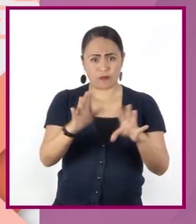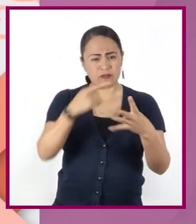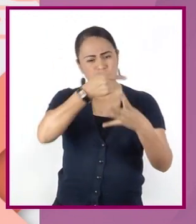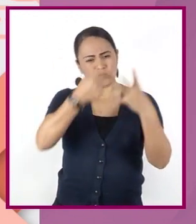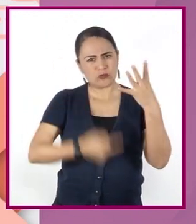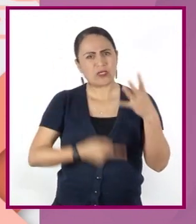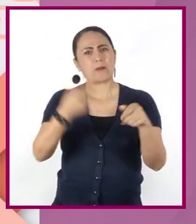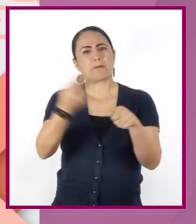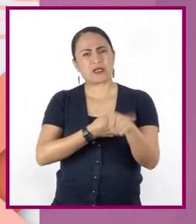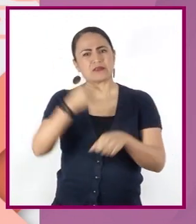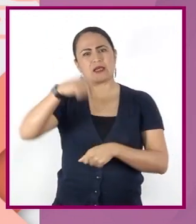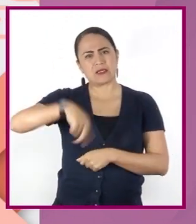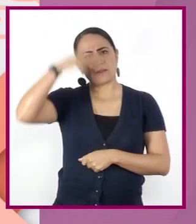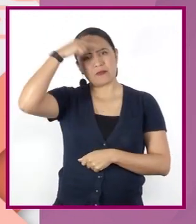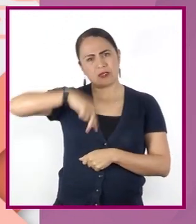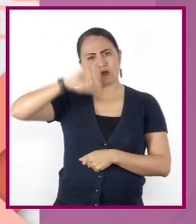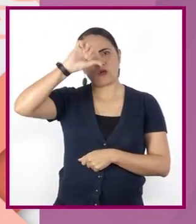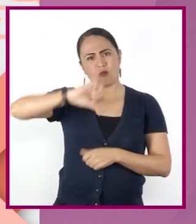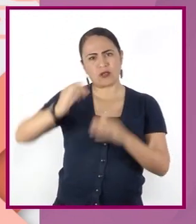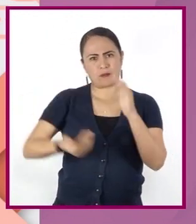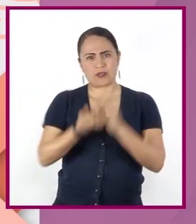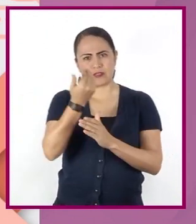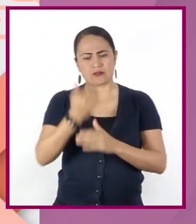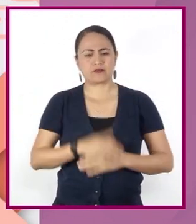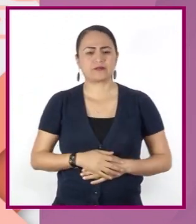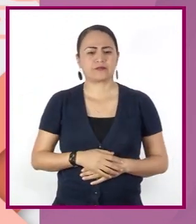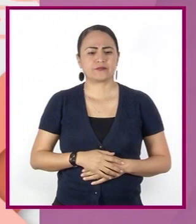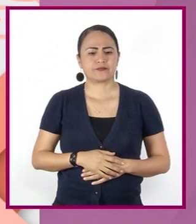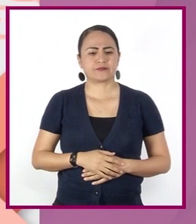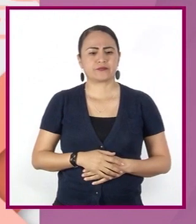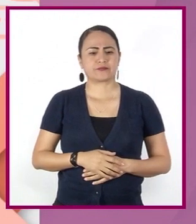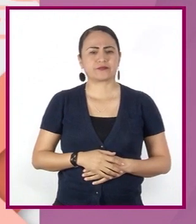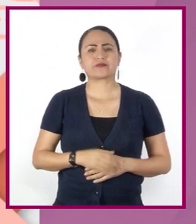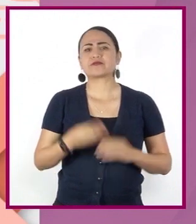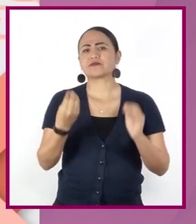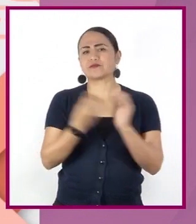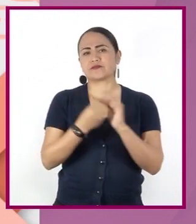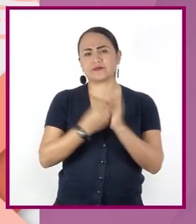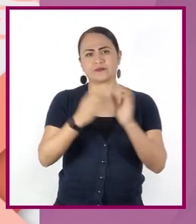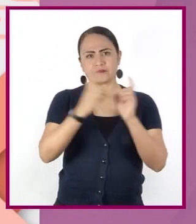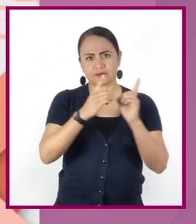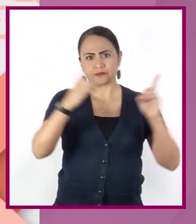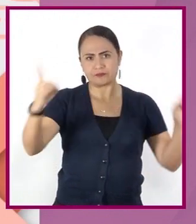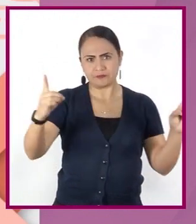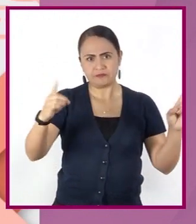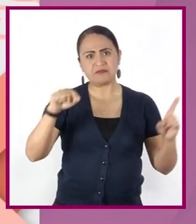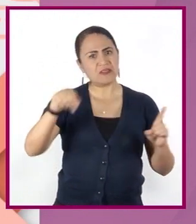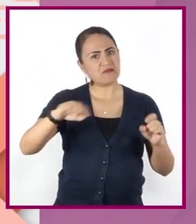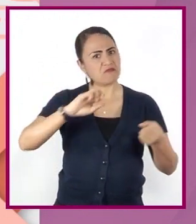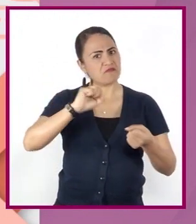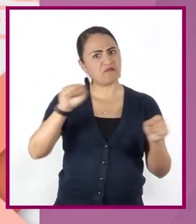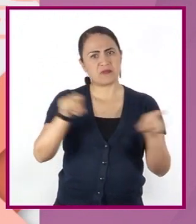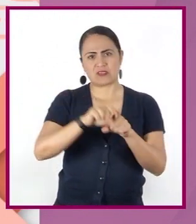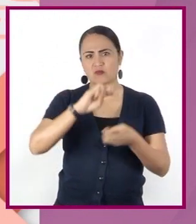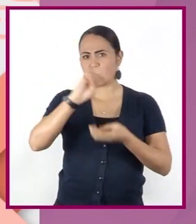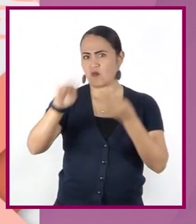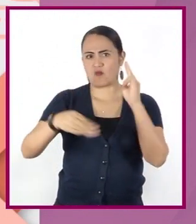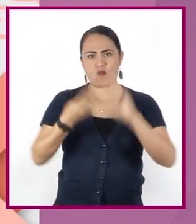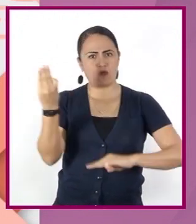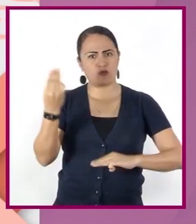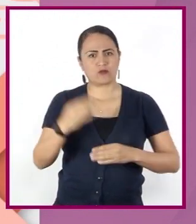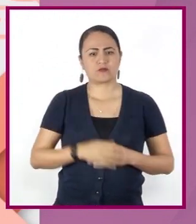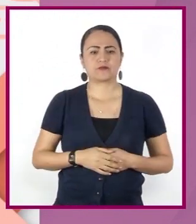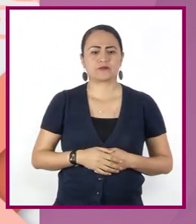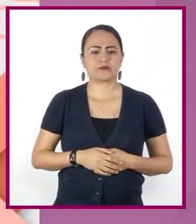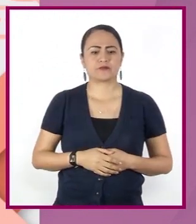a México esta mañana. Tomar clases a distancia es un hecho en todo el mundo.